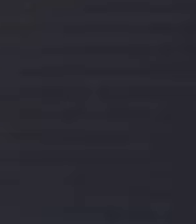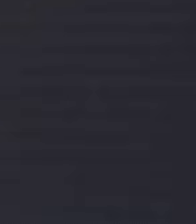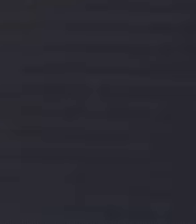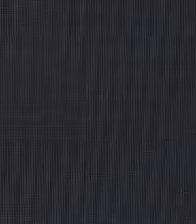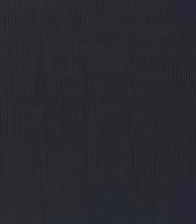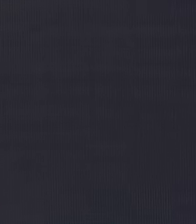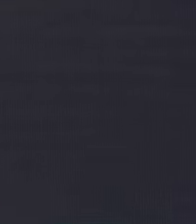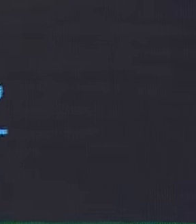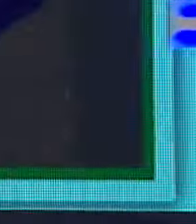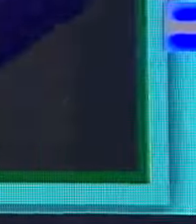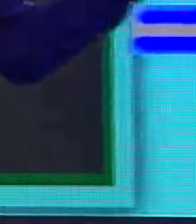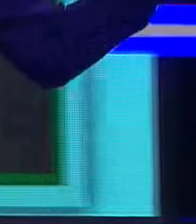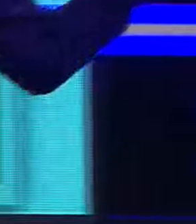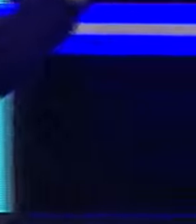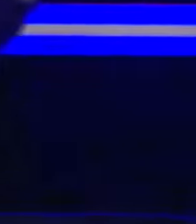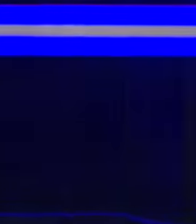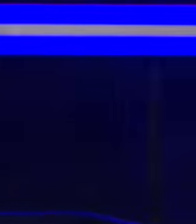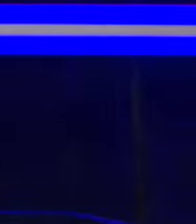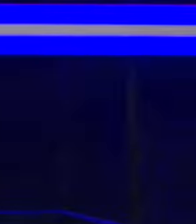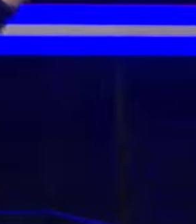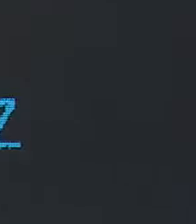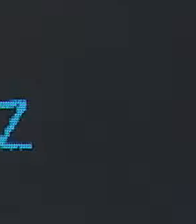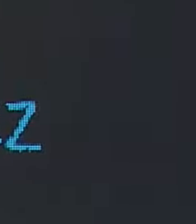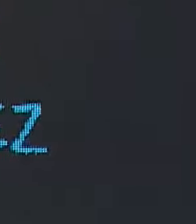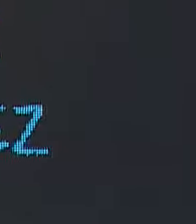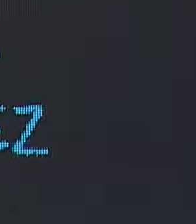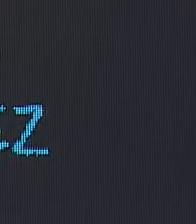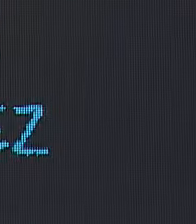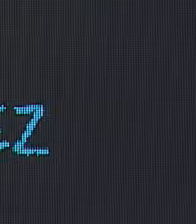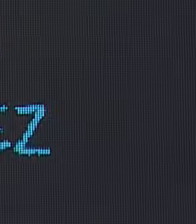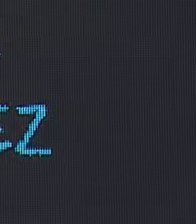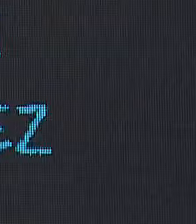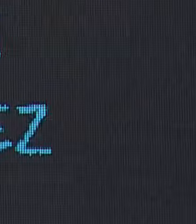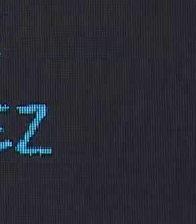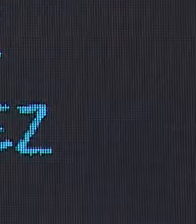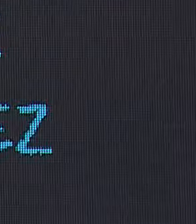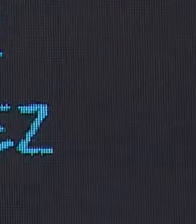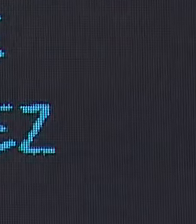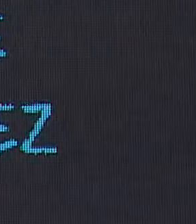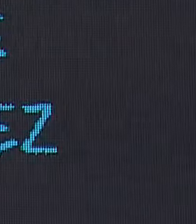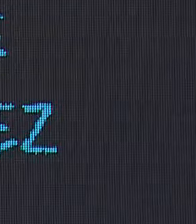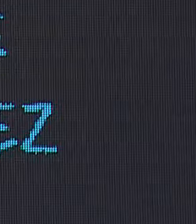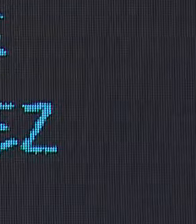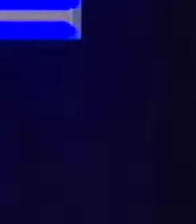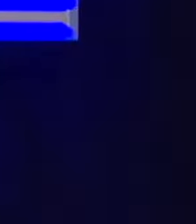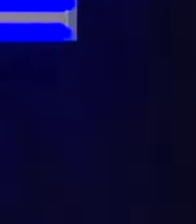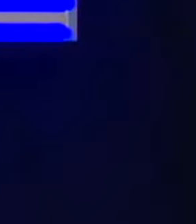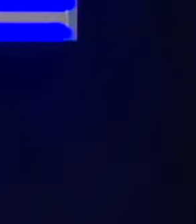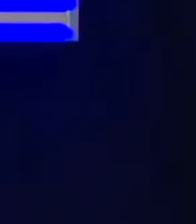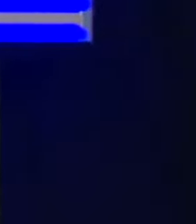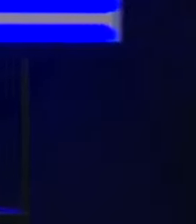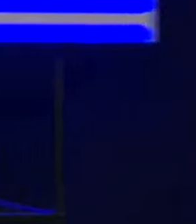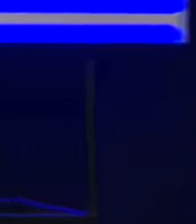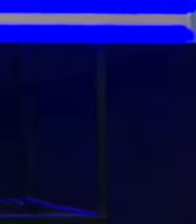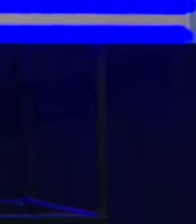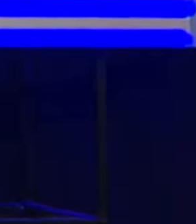a comer hoy. ¿Qué gusto de helado vamos a comer hoy? A full con los gustos de helado. Ayer el helado que hizo Carolina. Por favor, por favor, por favor. Espectacular. La verdad me tengo